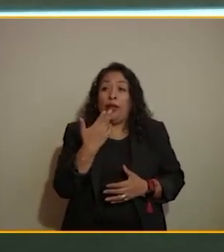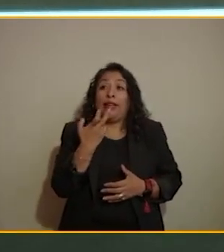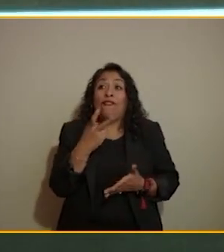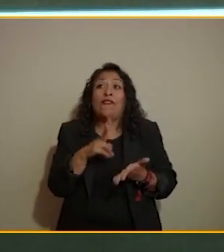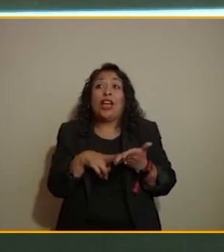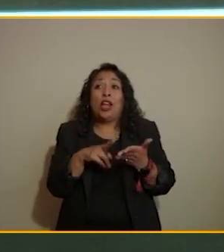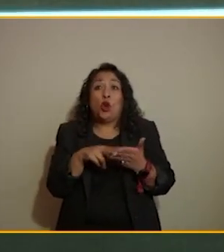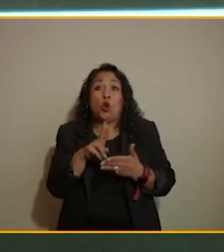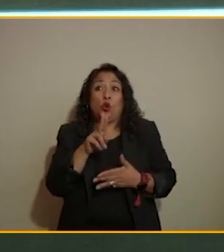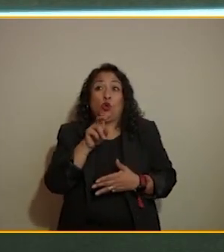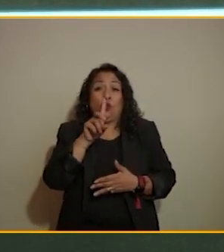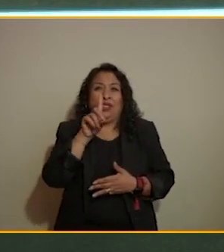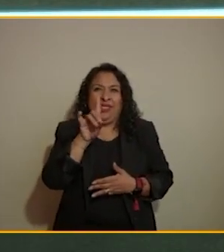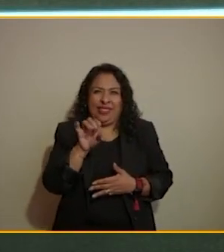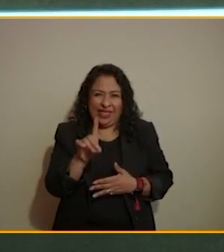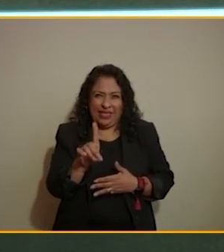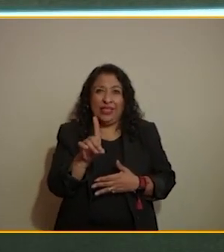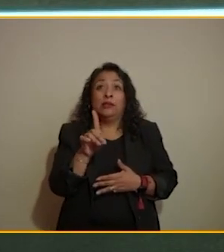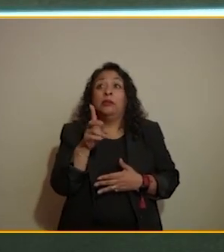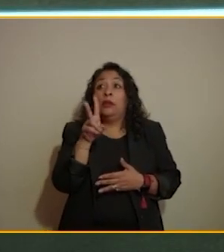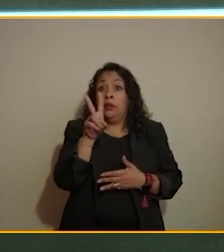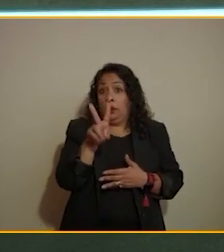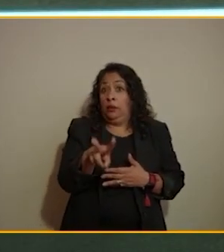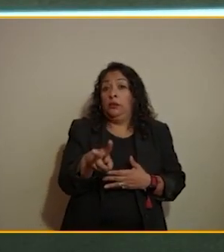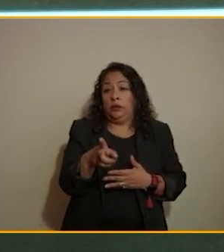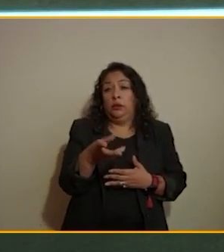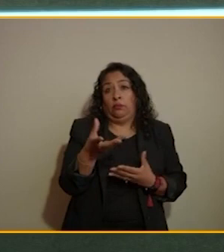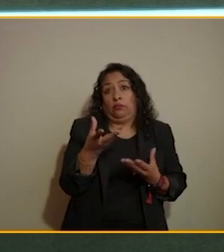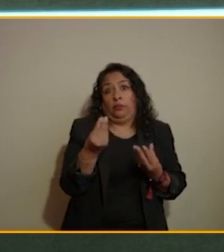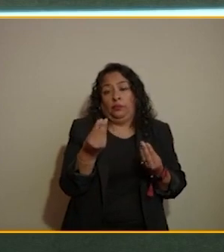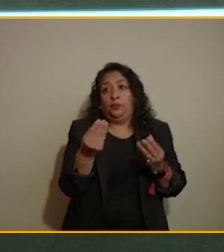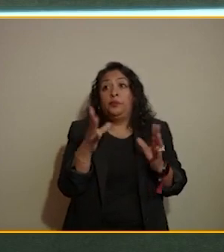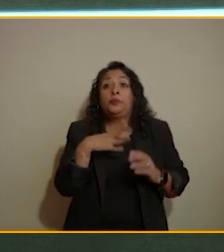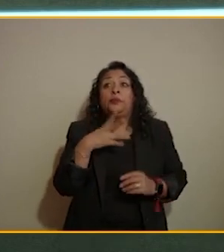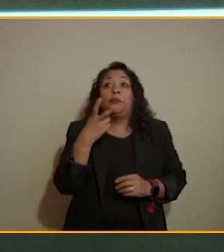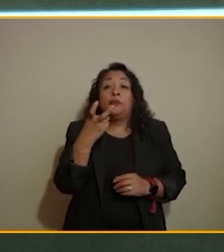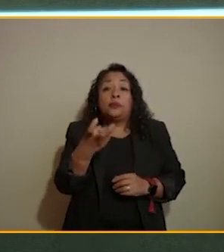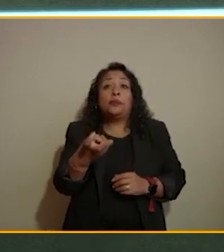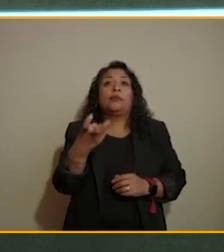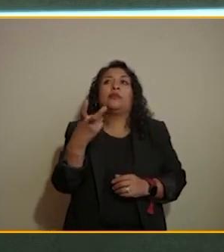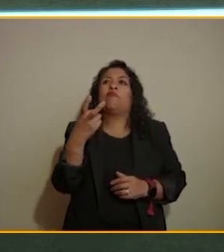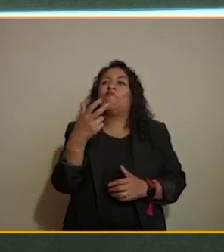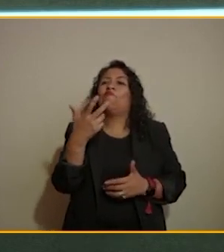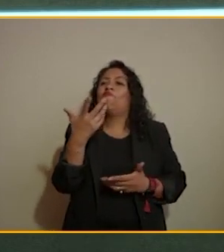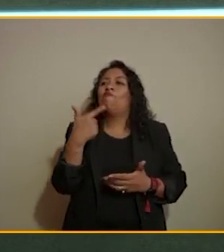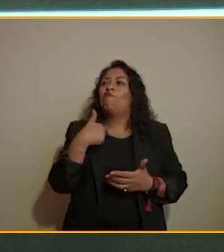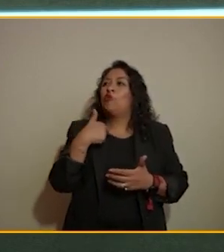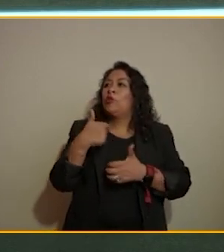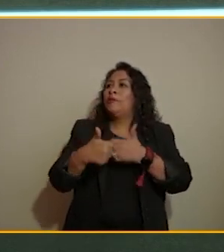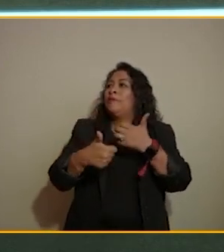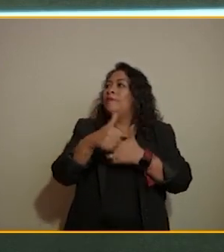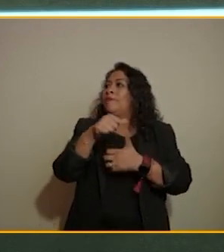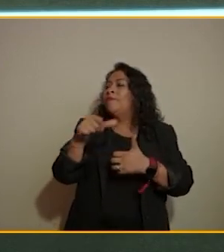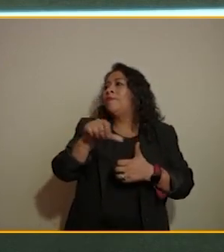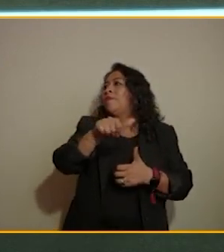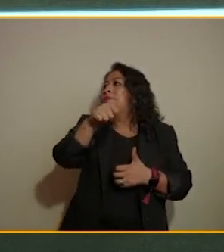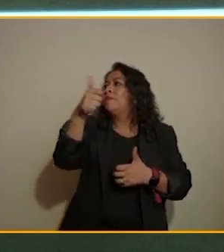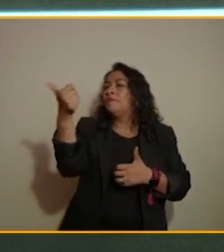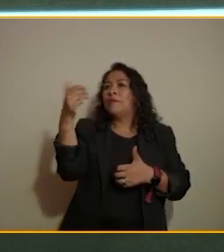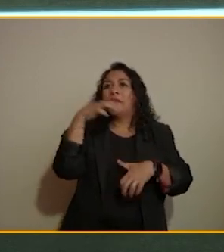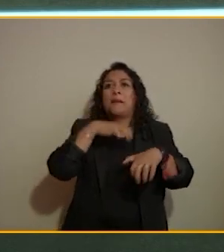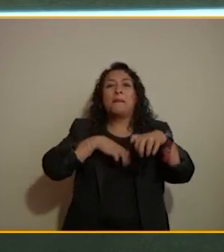por unidad producida es realmente alto. Y esto nos va a restar competitividad frente a lo mejor